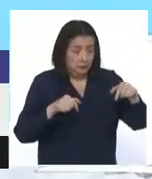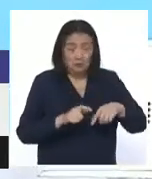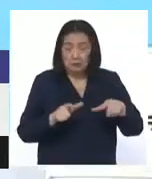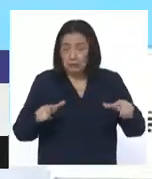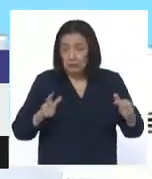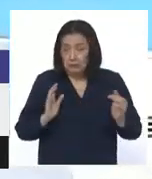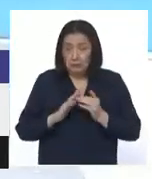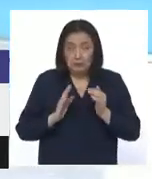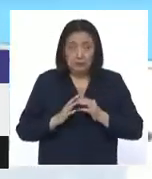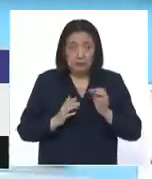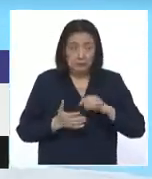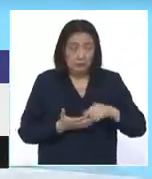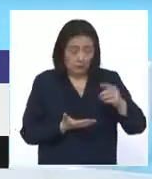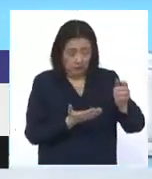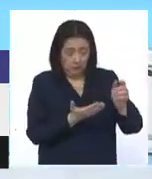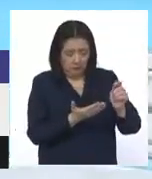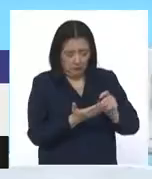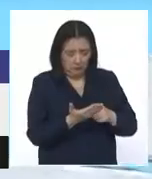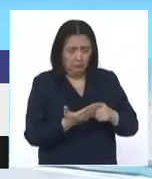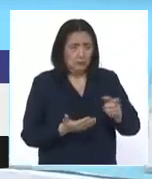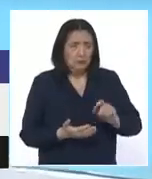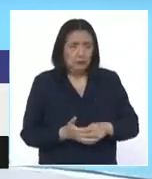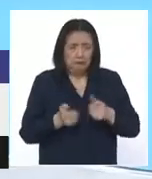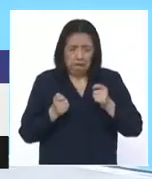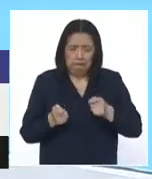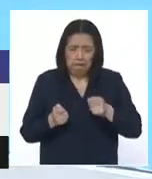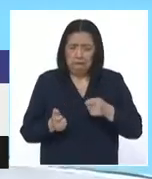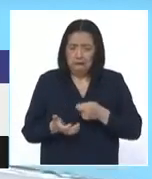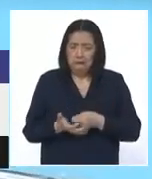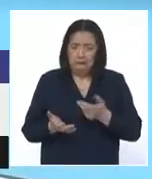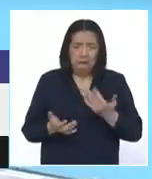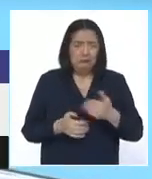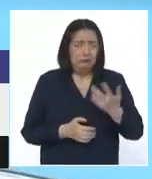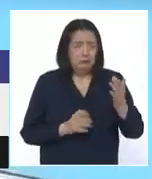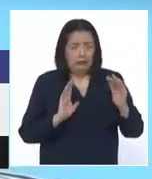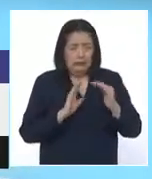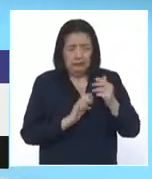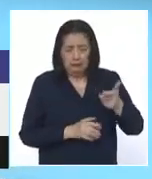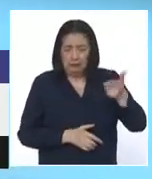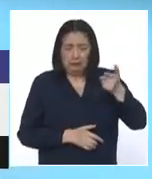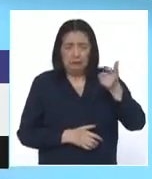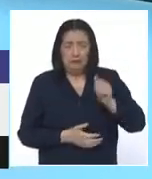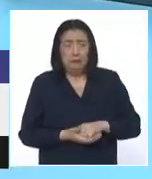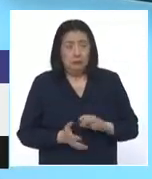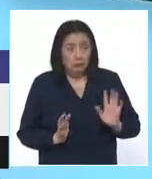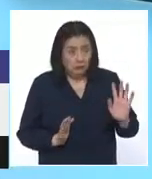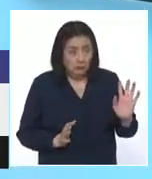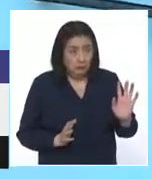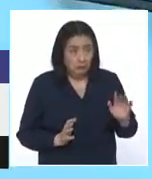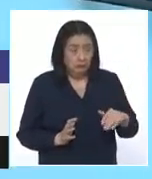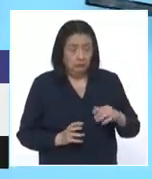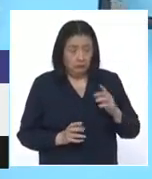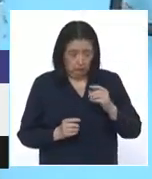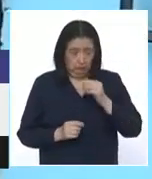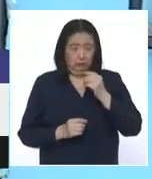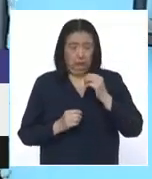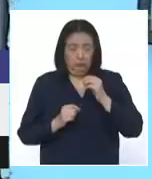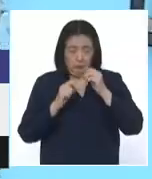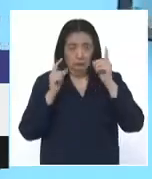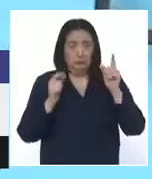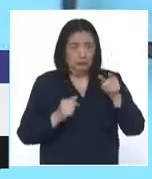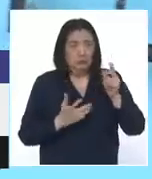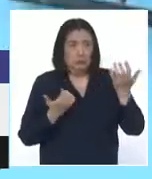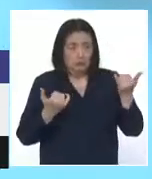vivienda porque nos escribieron y nos dijeron, nos están extorsionando, han baleado la casa. Pero lo que más impresiona, y vamos a ingresar